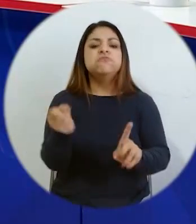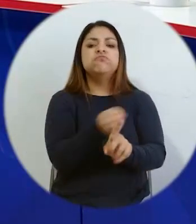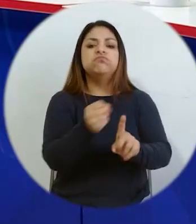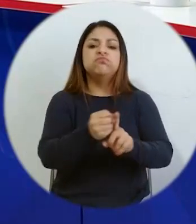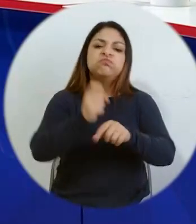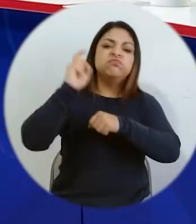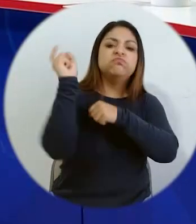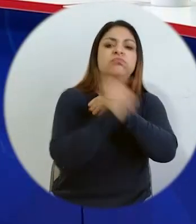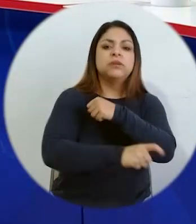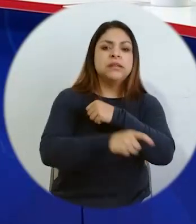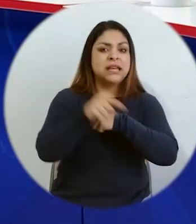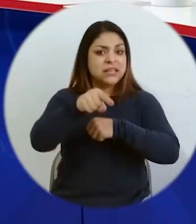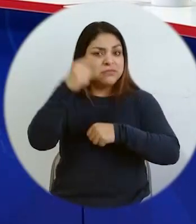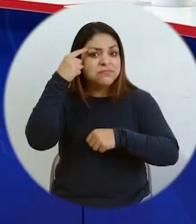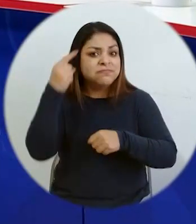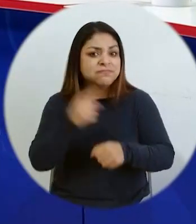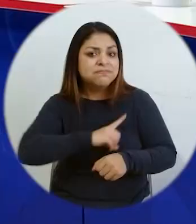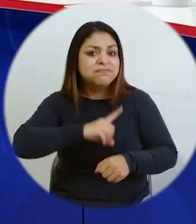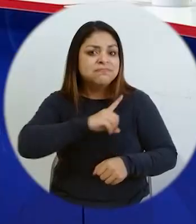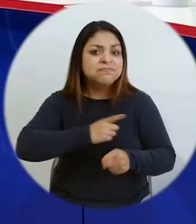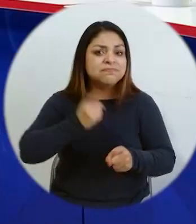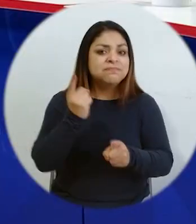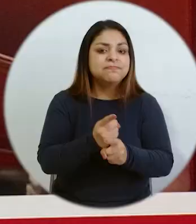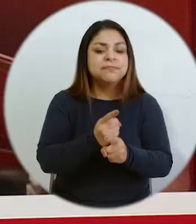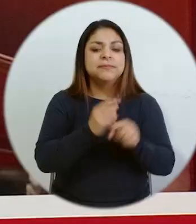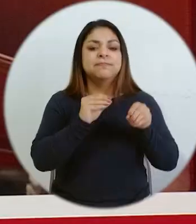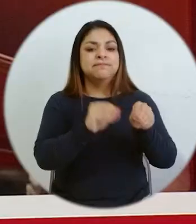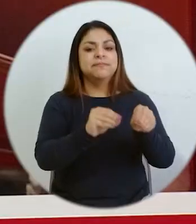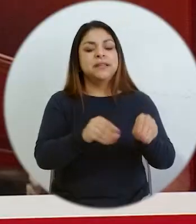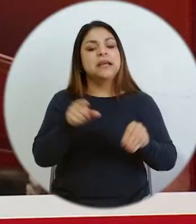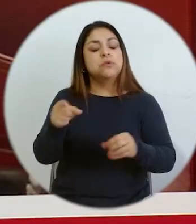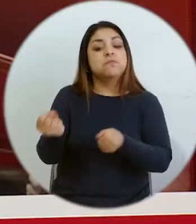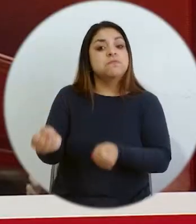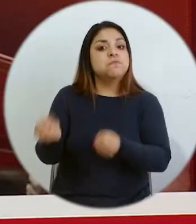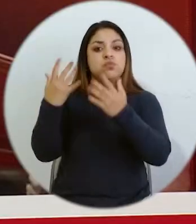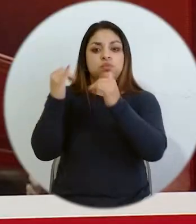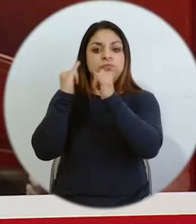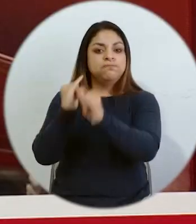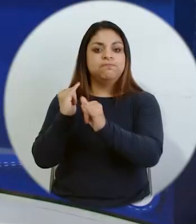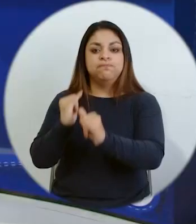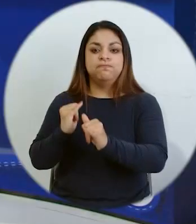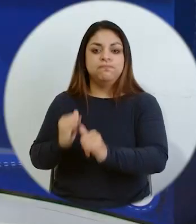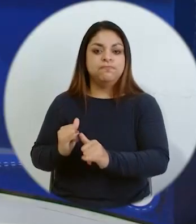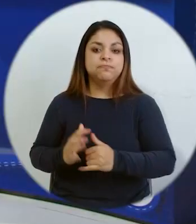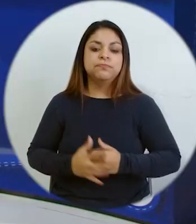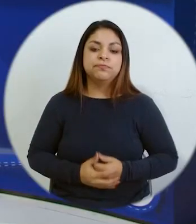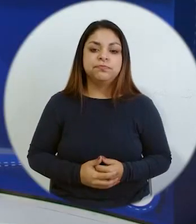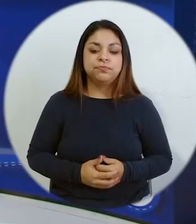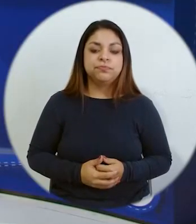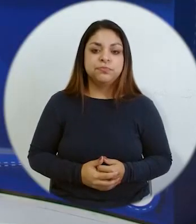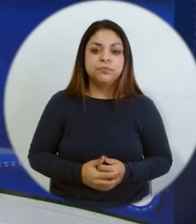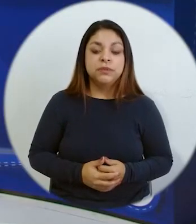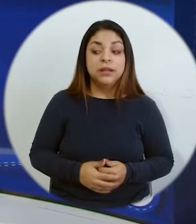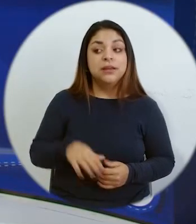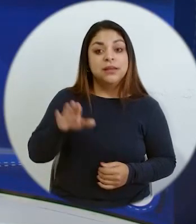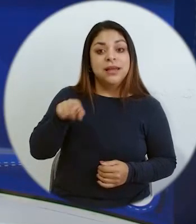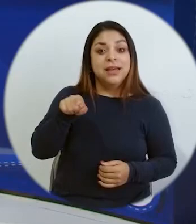legitiman el castigo y la brutalidad como una forma de disciplinar y de enseñar. Sí,